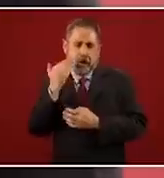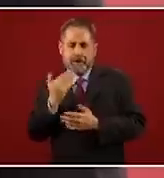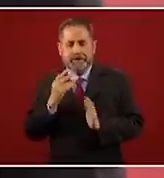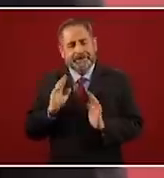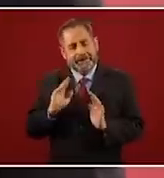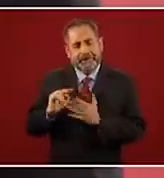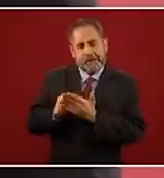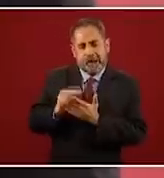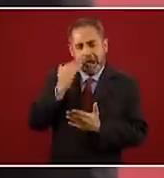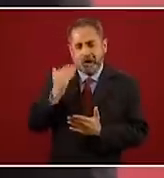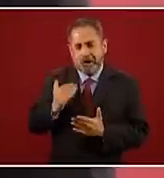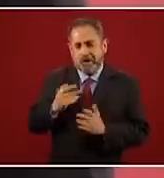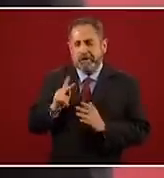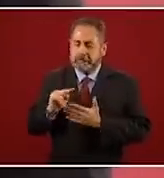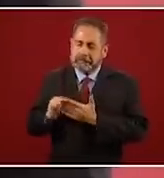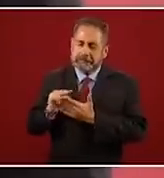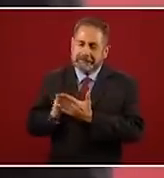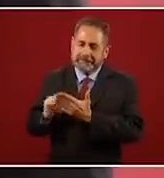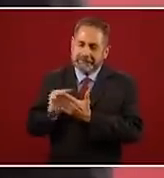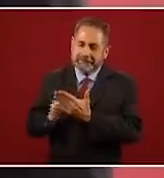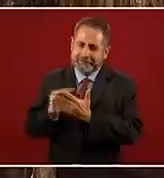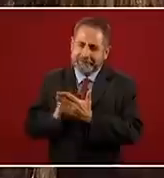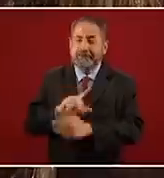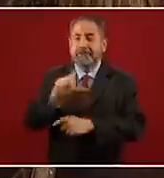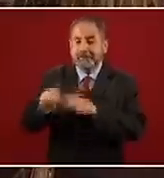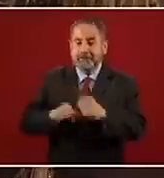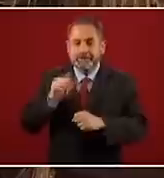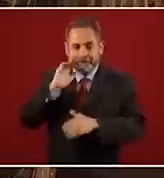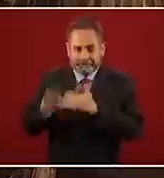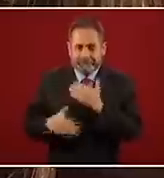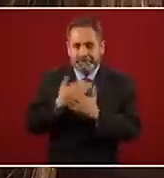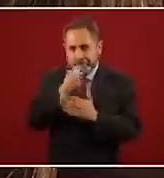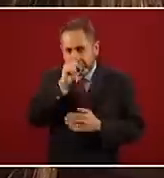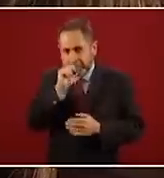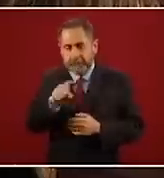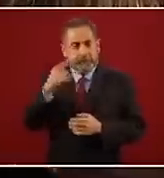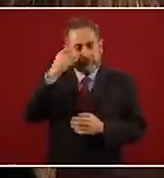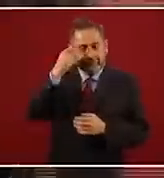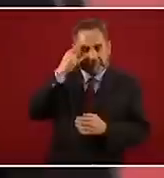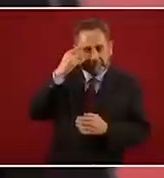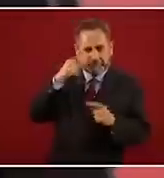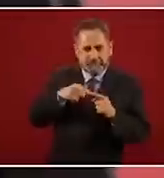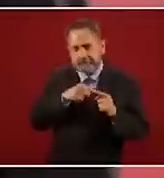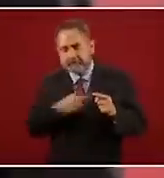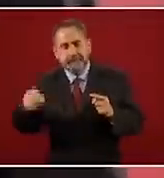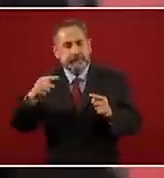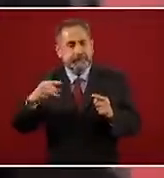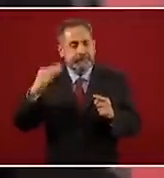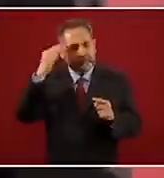pero voy firmando. Y luego al día siguiente de Campeche a